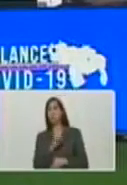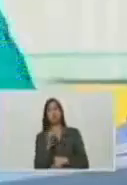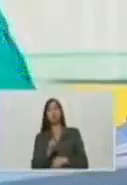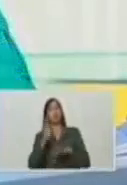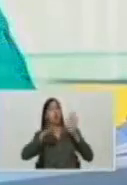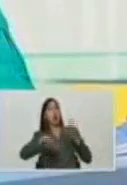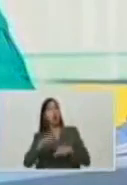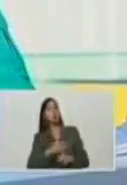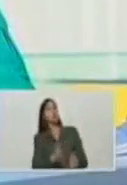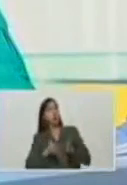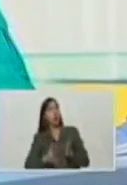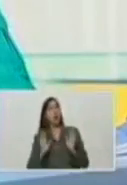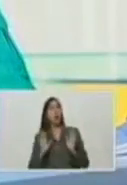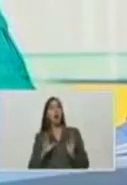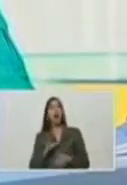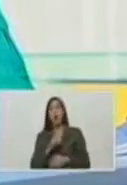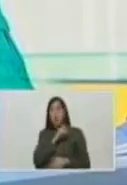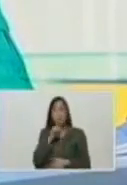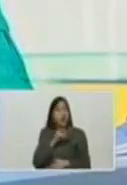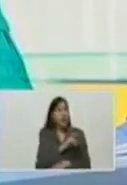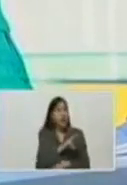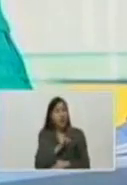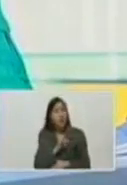Templario. Perdón, Valracio.